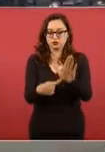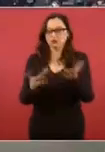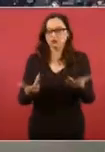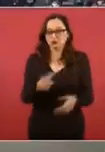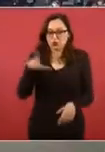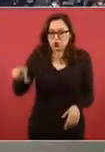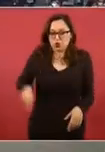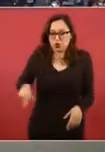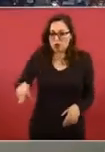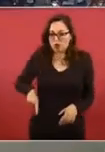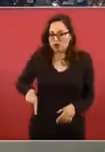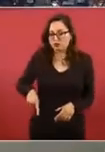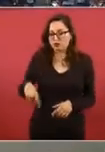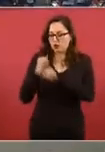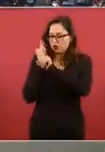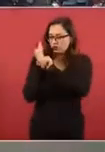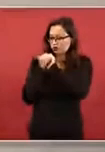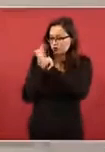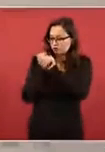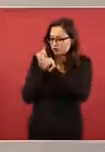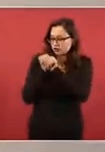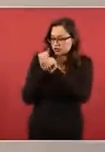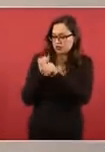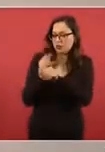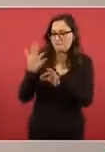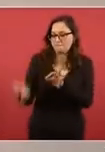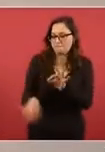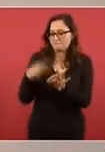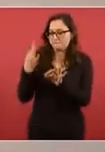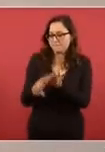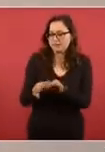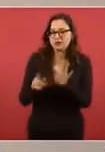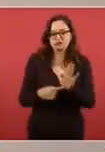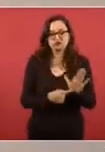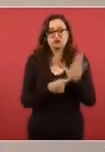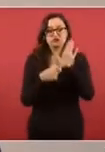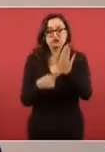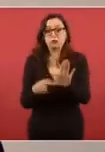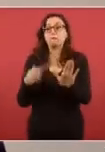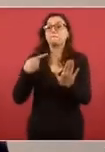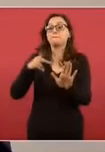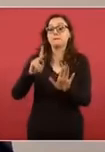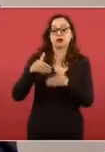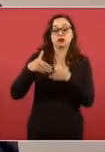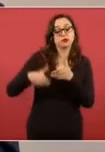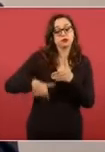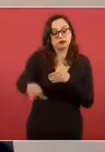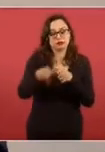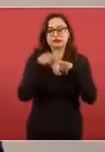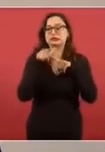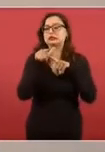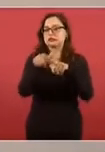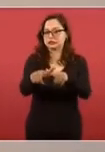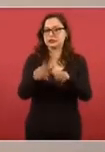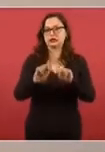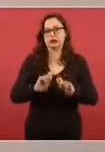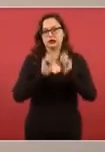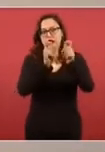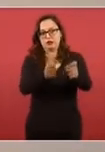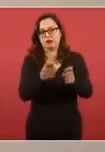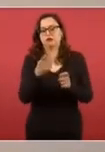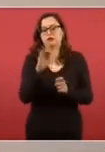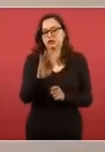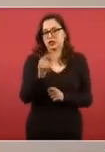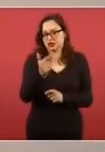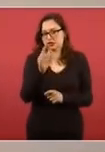estudiantes de la normal Isidro Burgos de Ayotzinapa la noche del 26 al 27 de septiembre de 2014